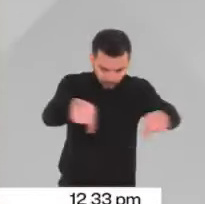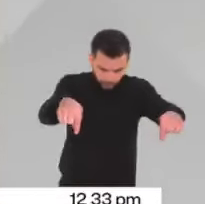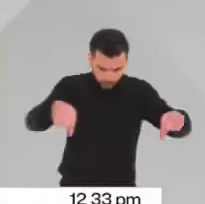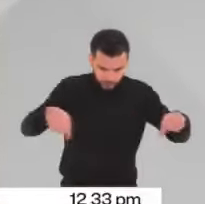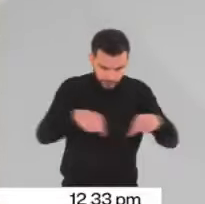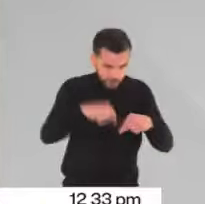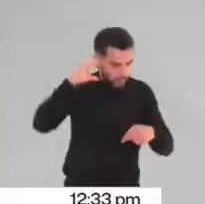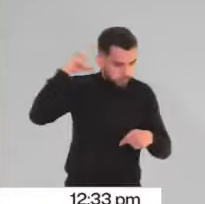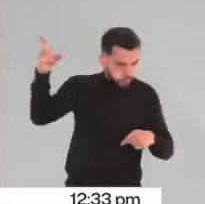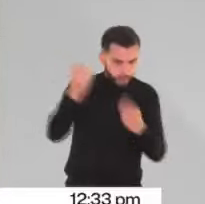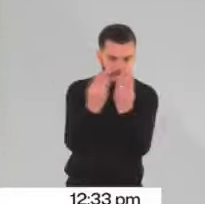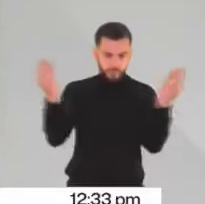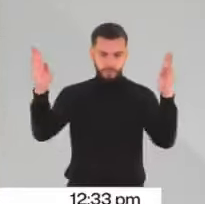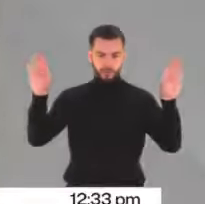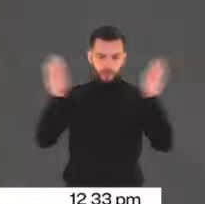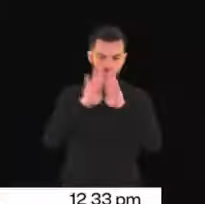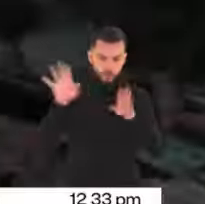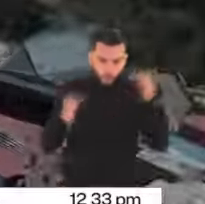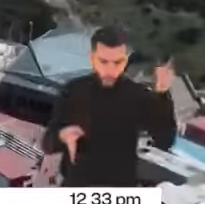Justicia.